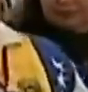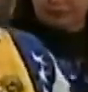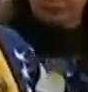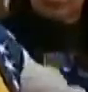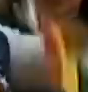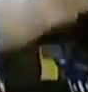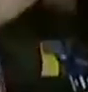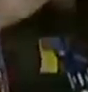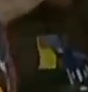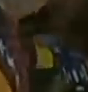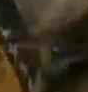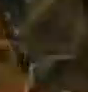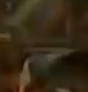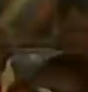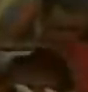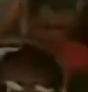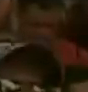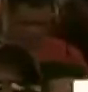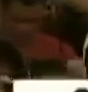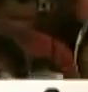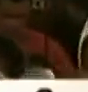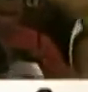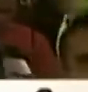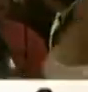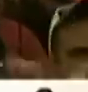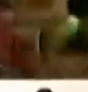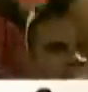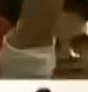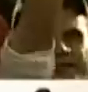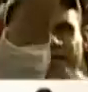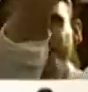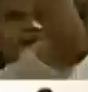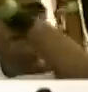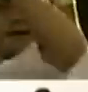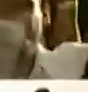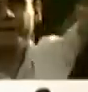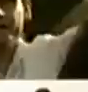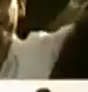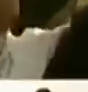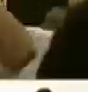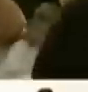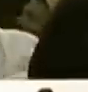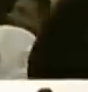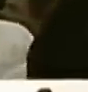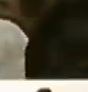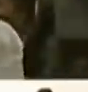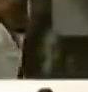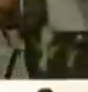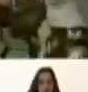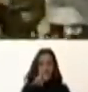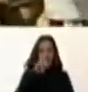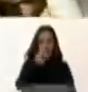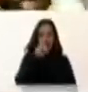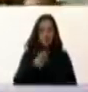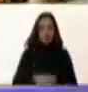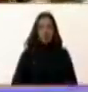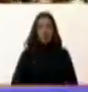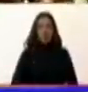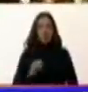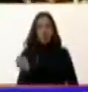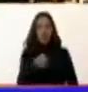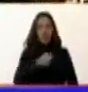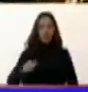La espada de Bolívar, la espada de San Martín, la espada de Francisco Morazán, la espada